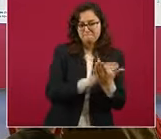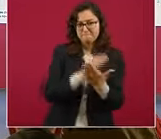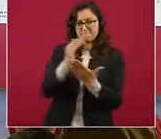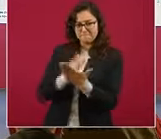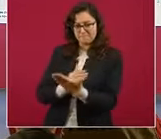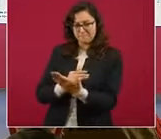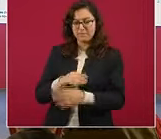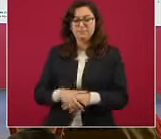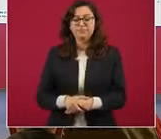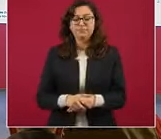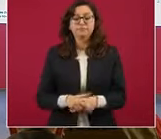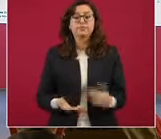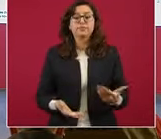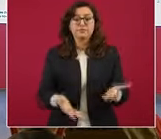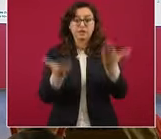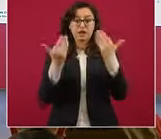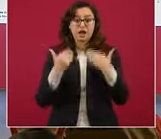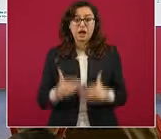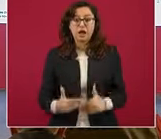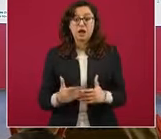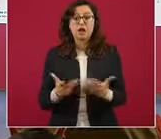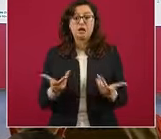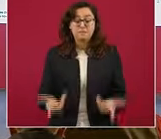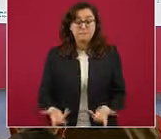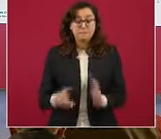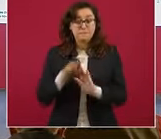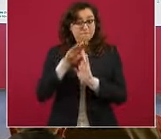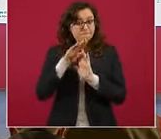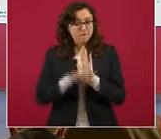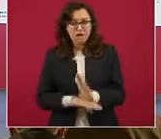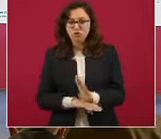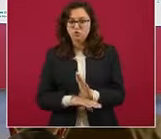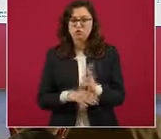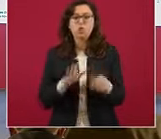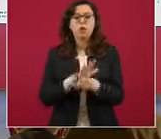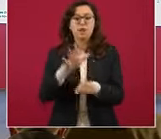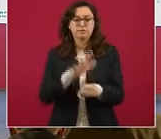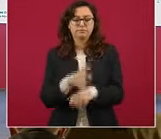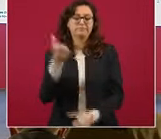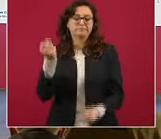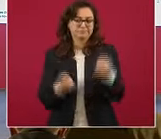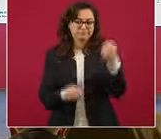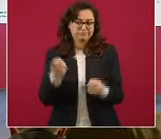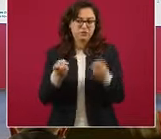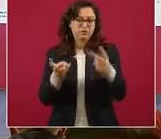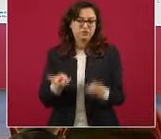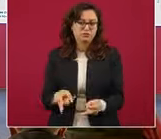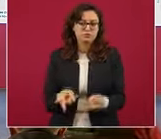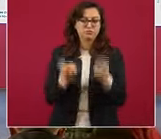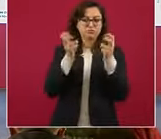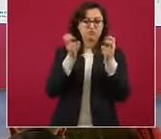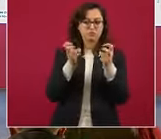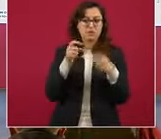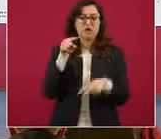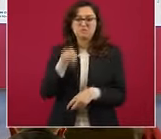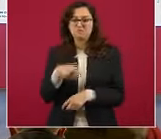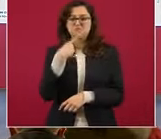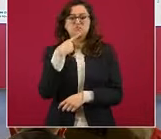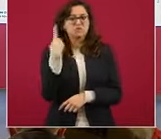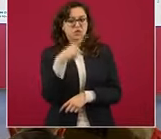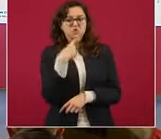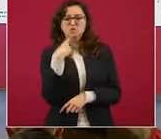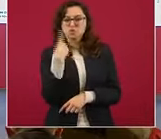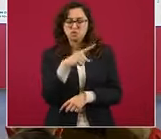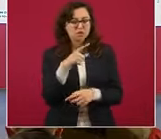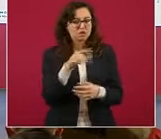aprecia en mayor medida esta disminución es en el robo de vehículo, que además es un delito que prácticamente no tiene